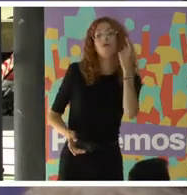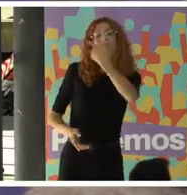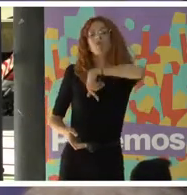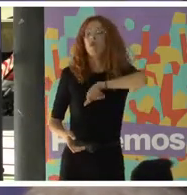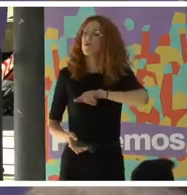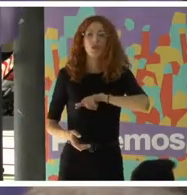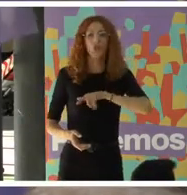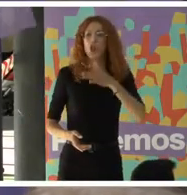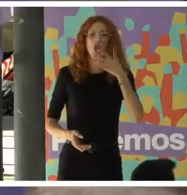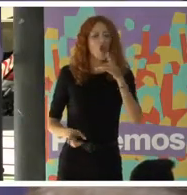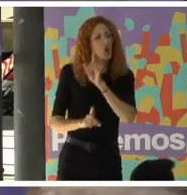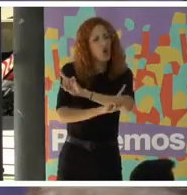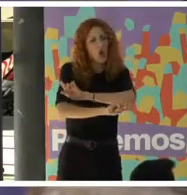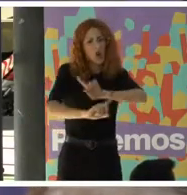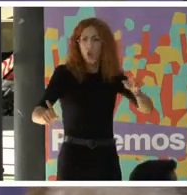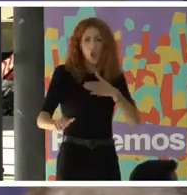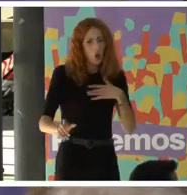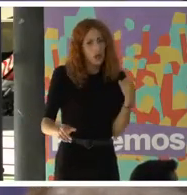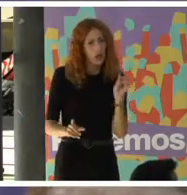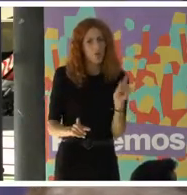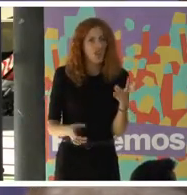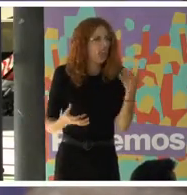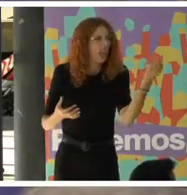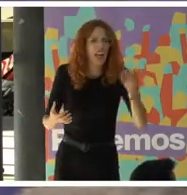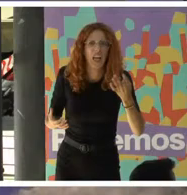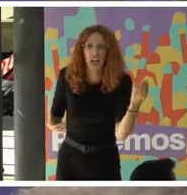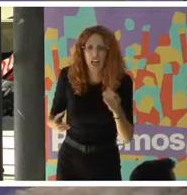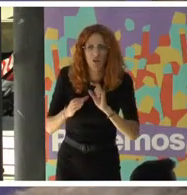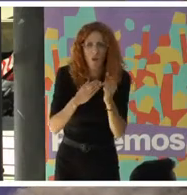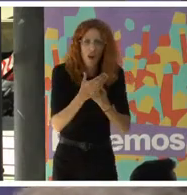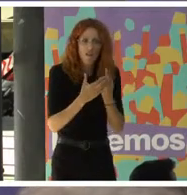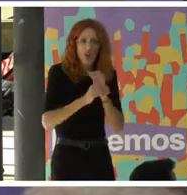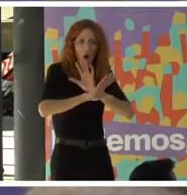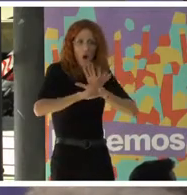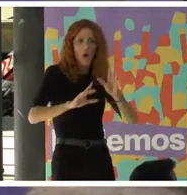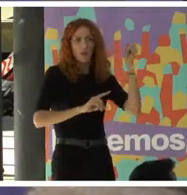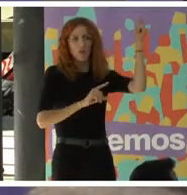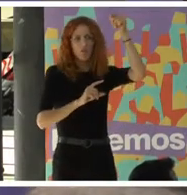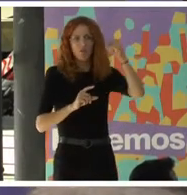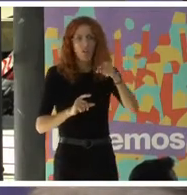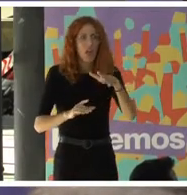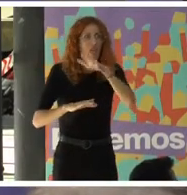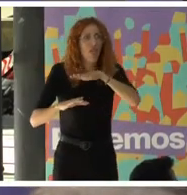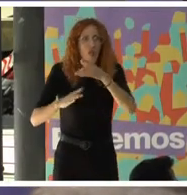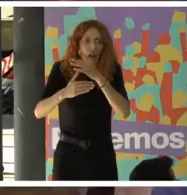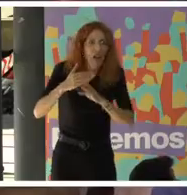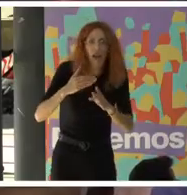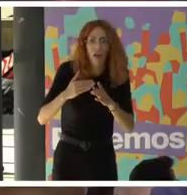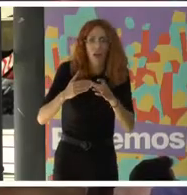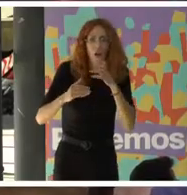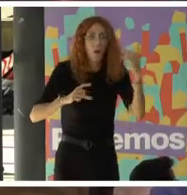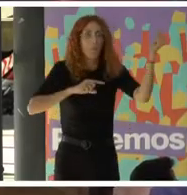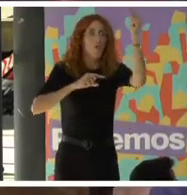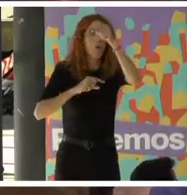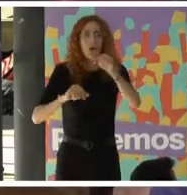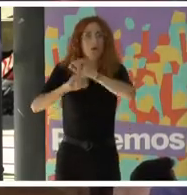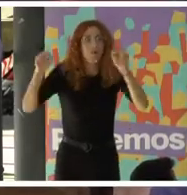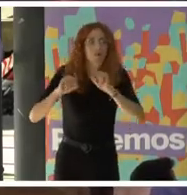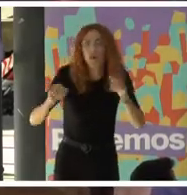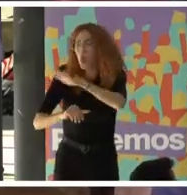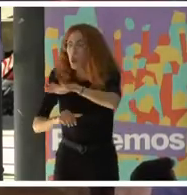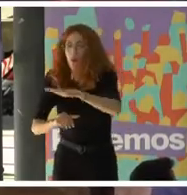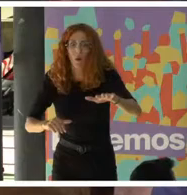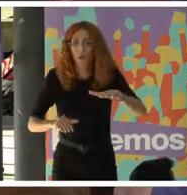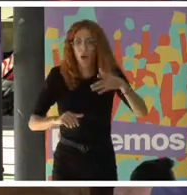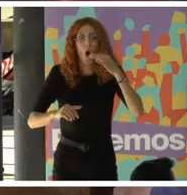nosotros conozcamos nunca qué narices es un refugio antiaéreo y dónde hay que meterse cuando están cayendo bombas.